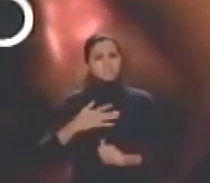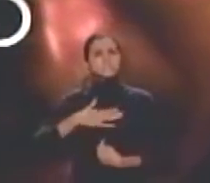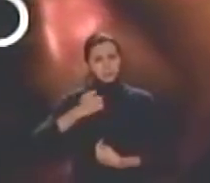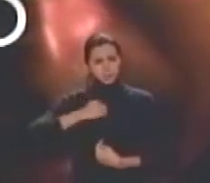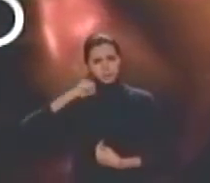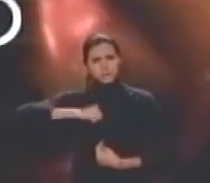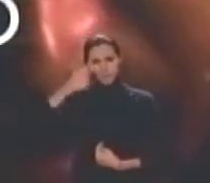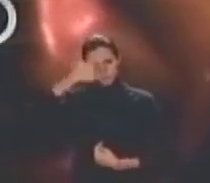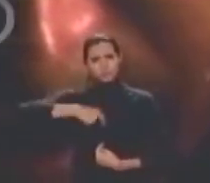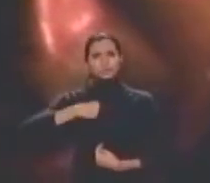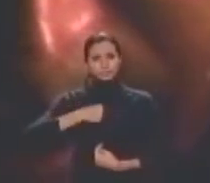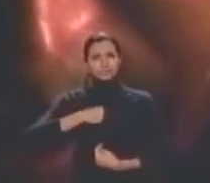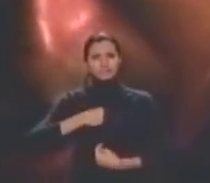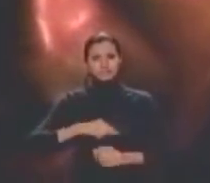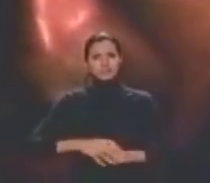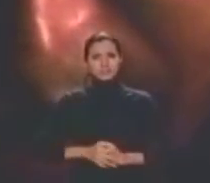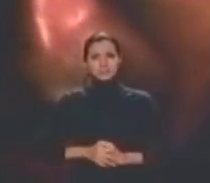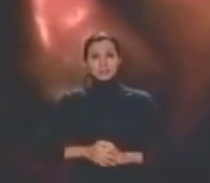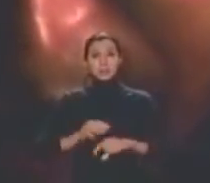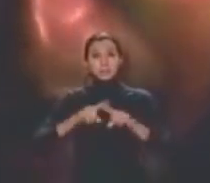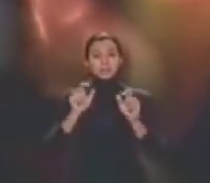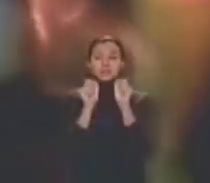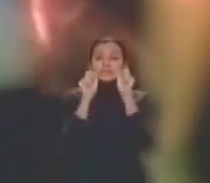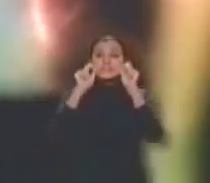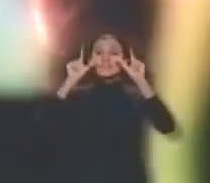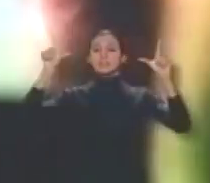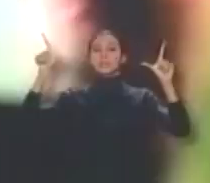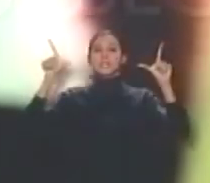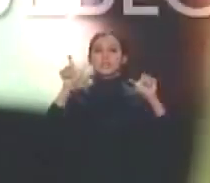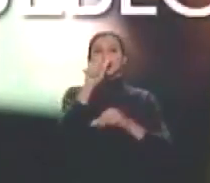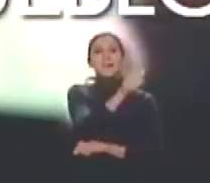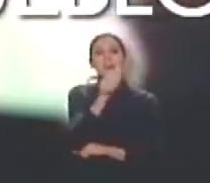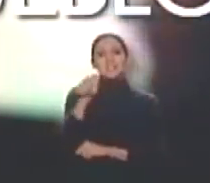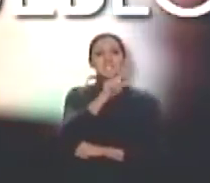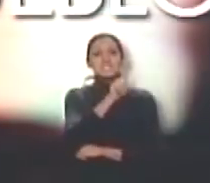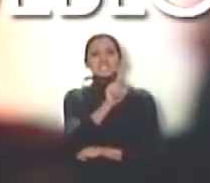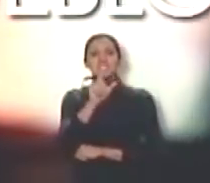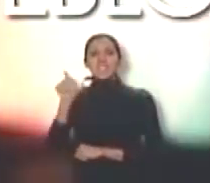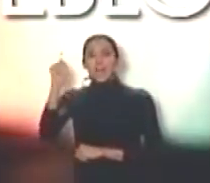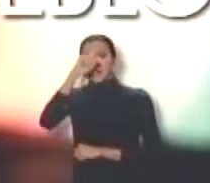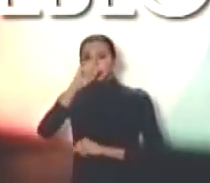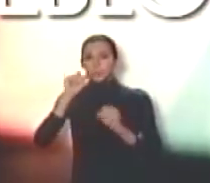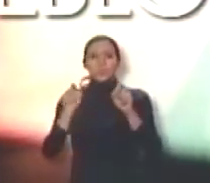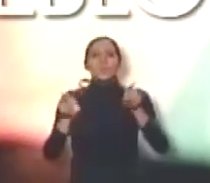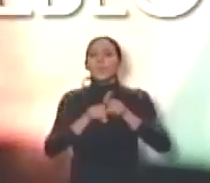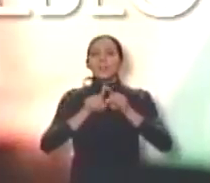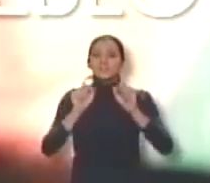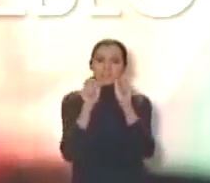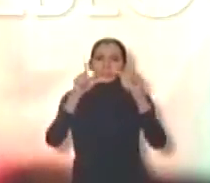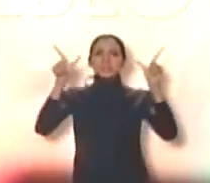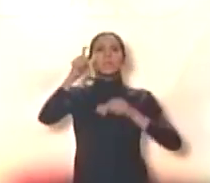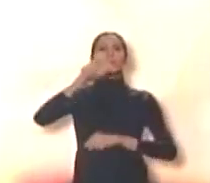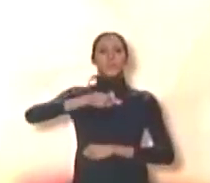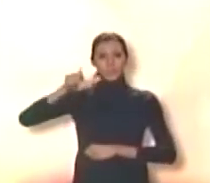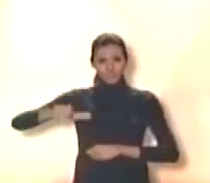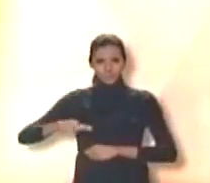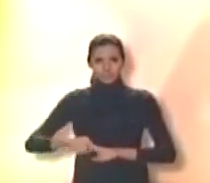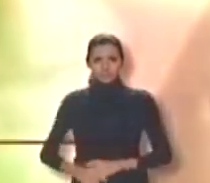Sí, soy yo, pero despierto cada 100 años, cuando despierta el pueblo.